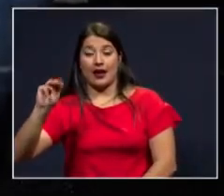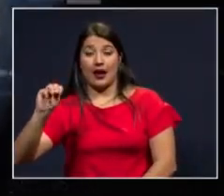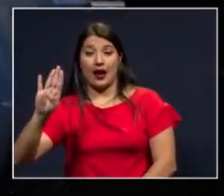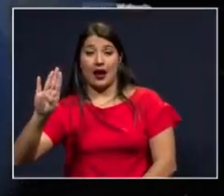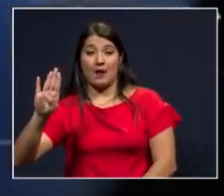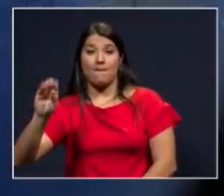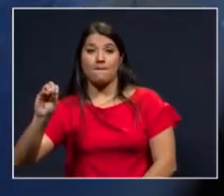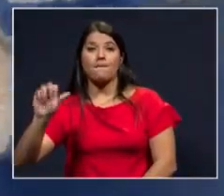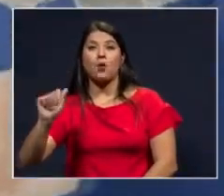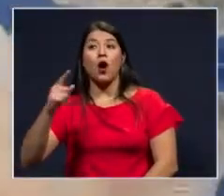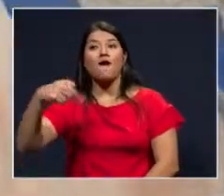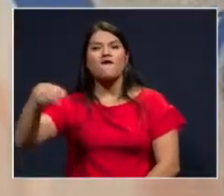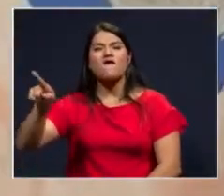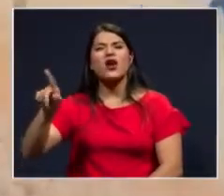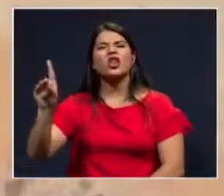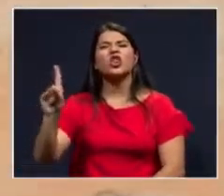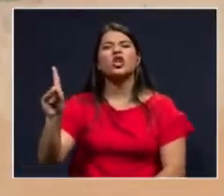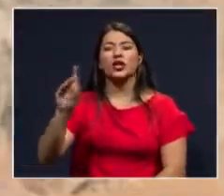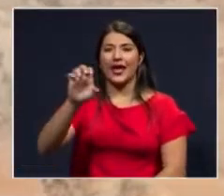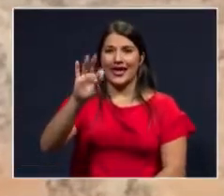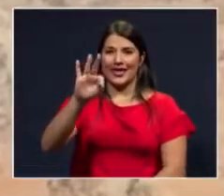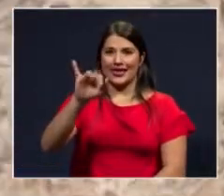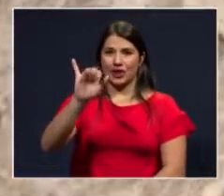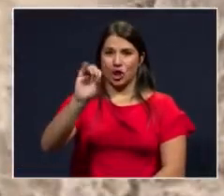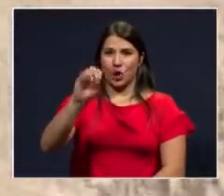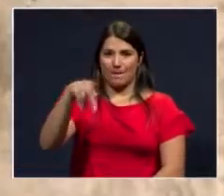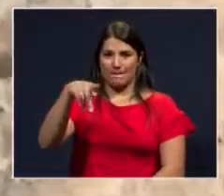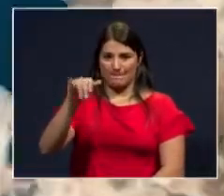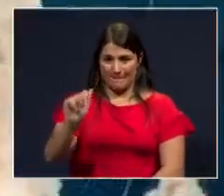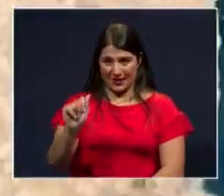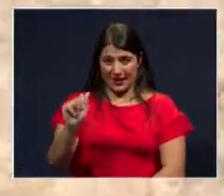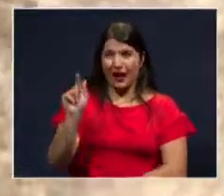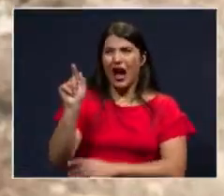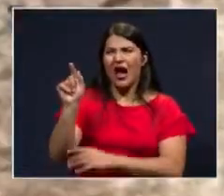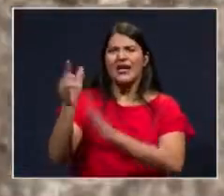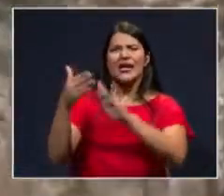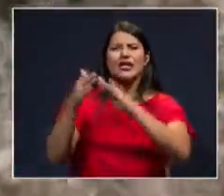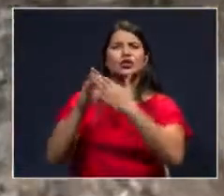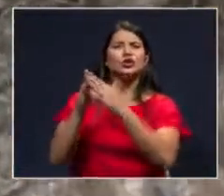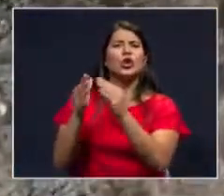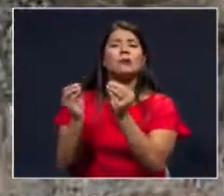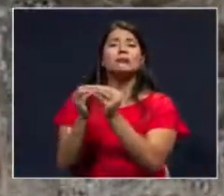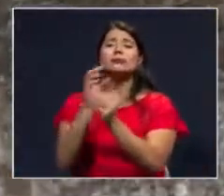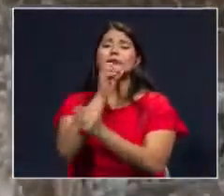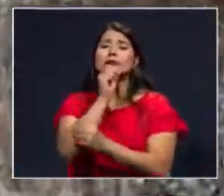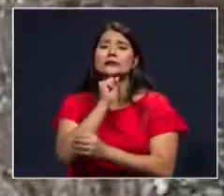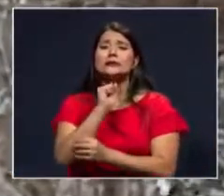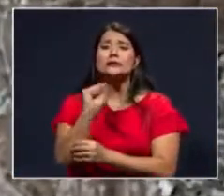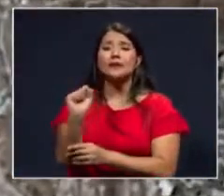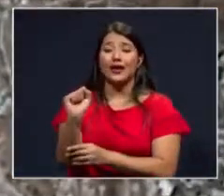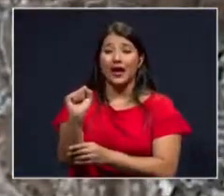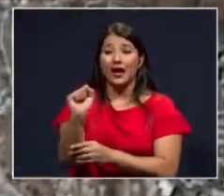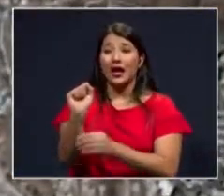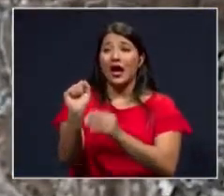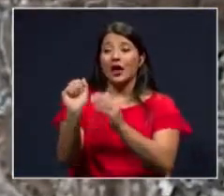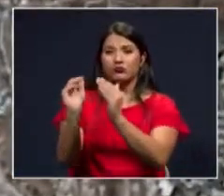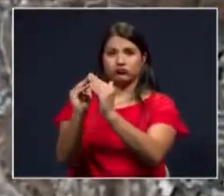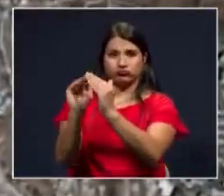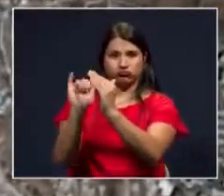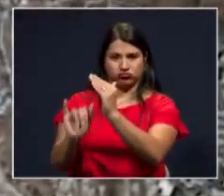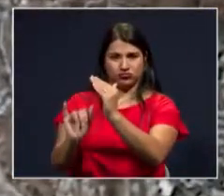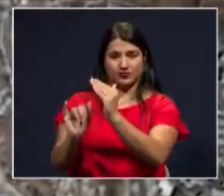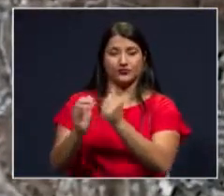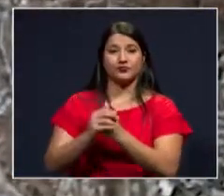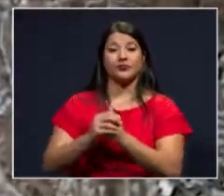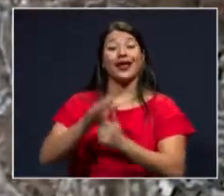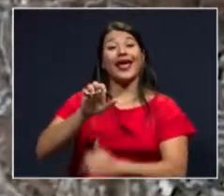Ubicada a 30 kilómetros del sur de Jerusalén, se encuentra una de las ciudades más antiguas de Oriente Medio, habitadas de manera permanente.